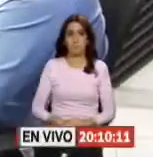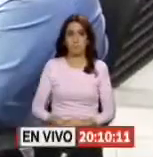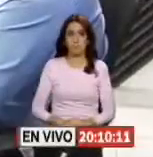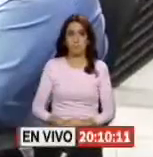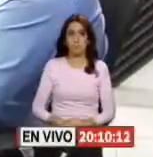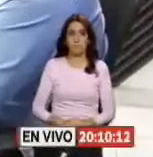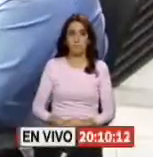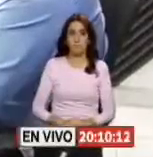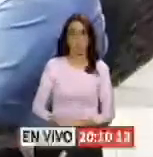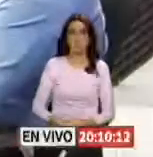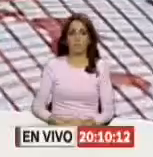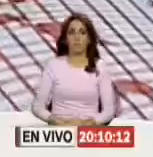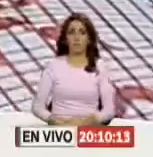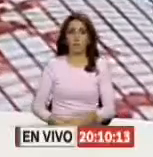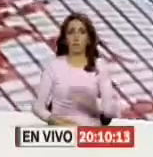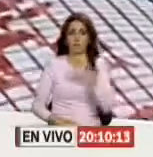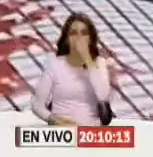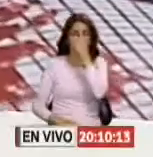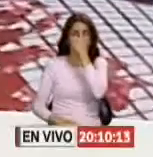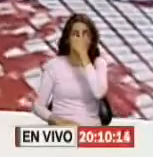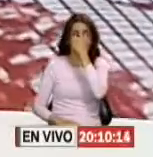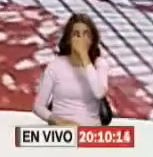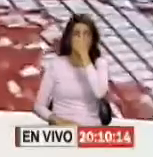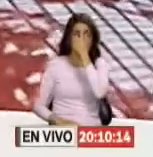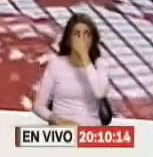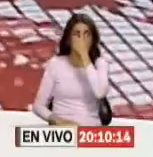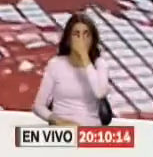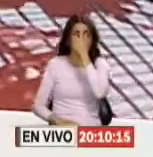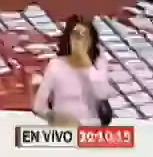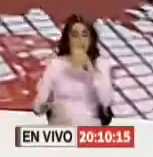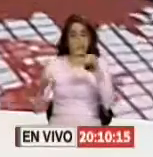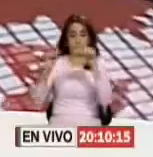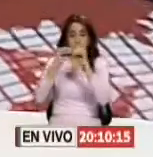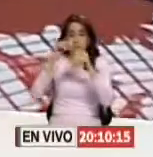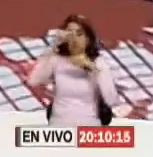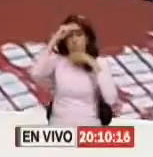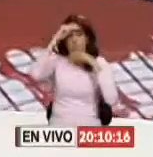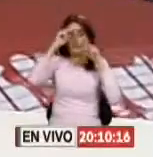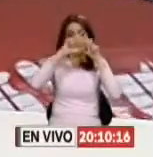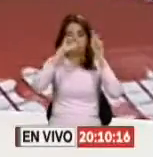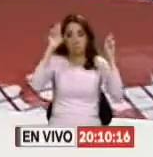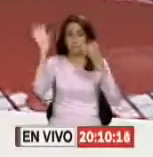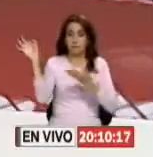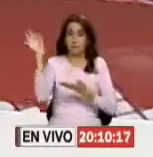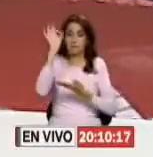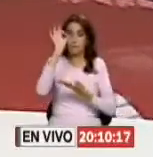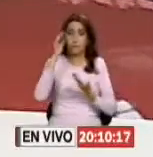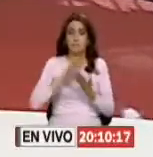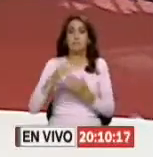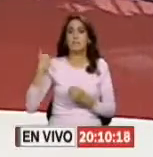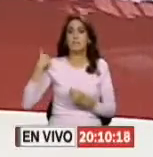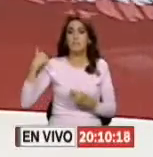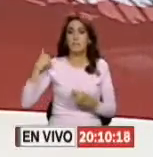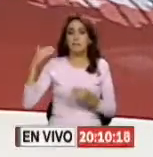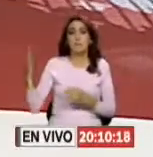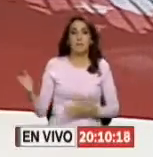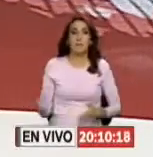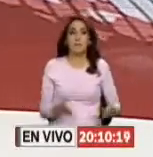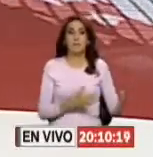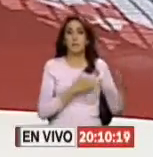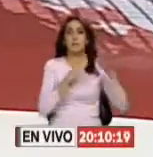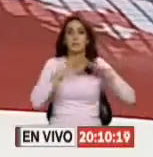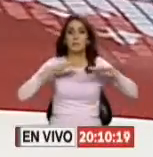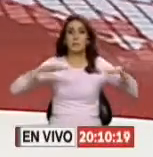Buenaño, Telediario. Más noticias. Dirigentes empresariales creen que el gobierno nacional debe dar mayores luces respecto a